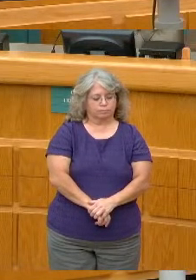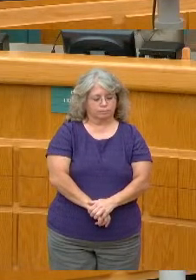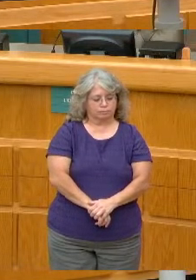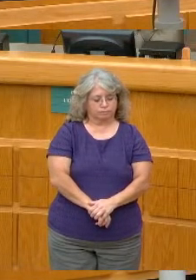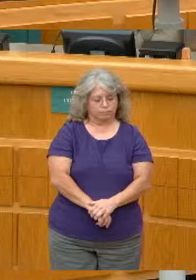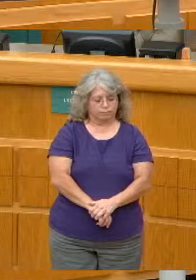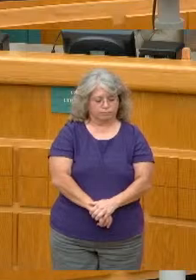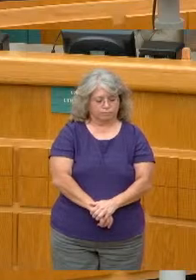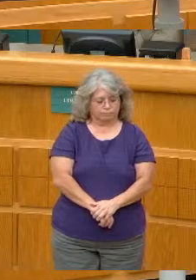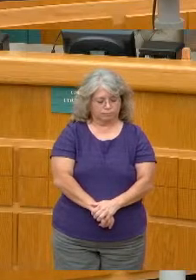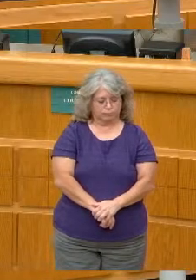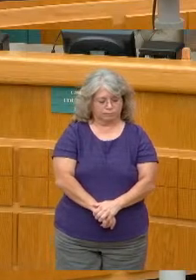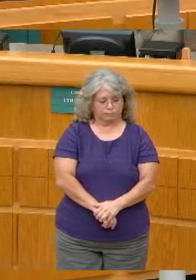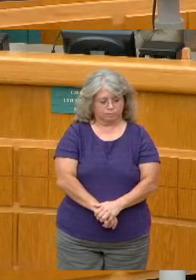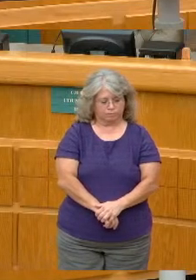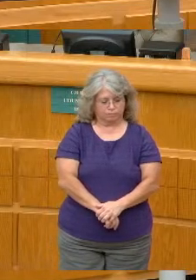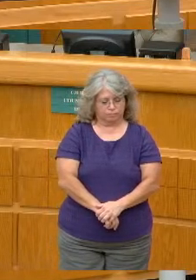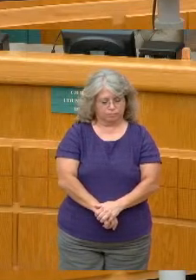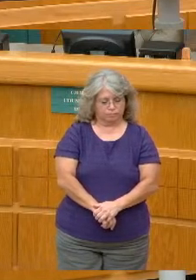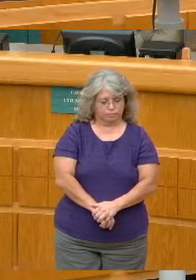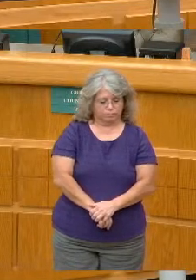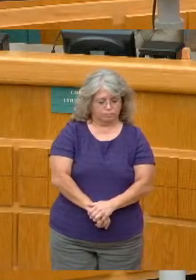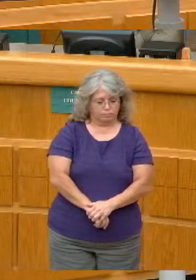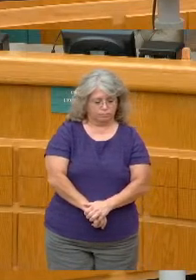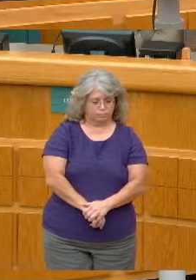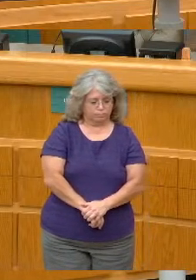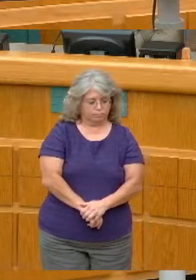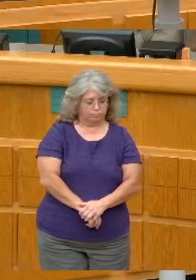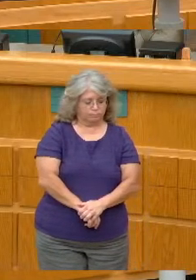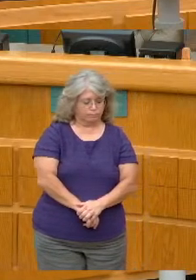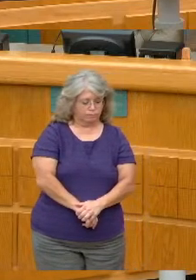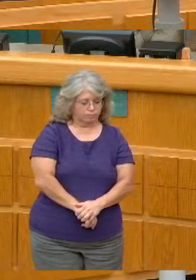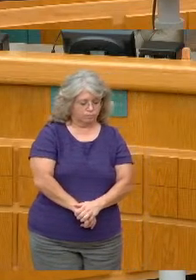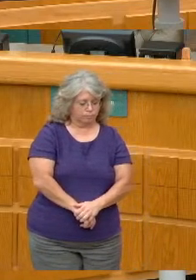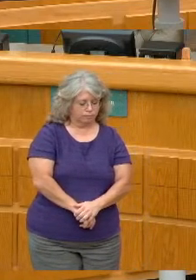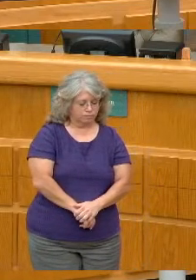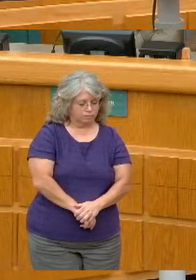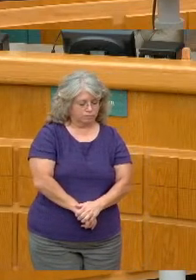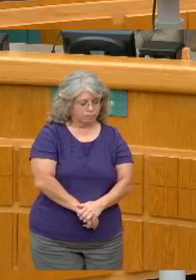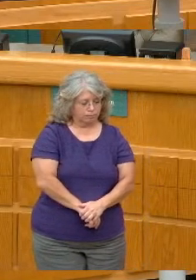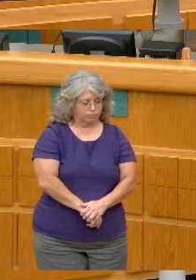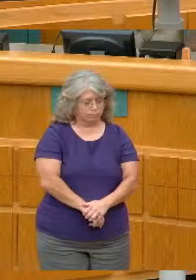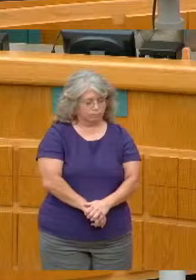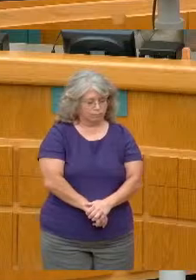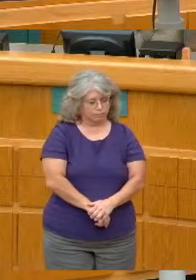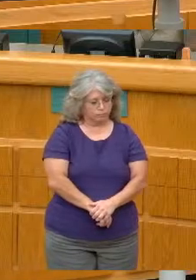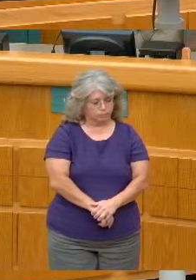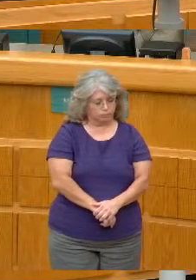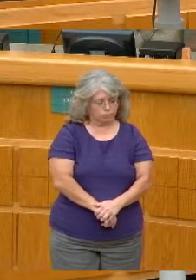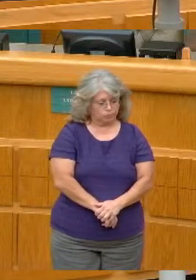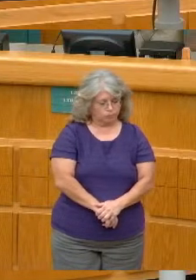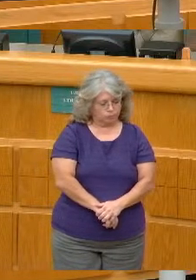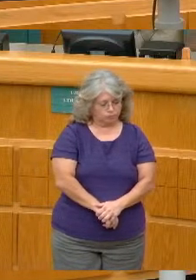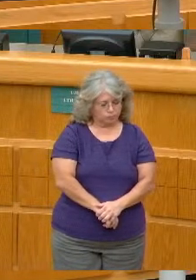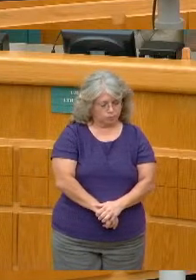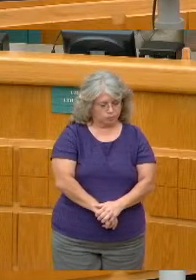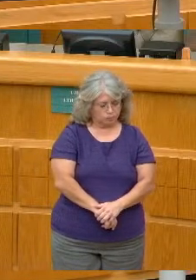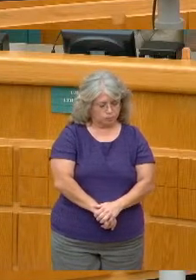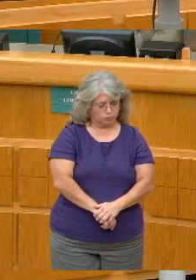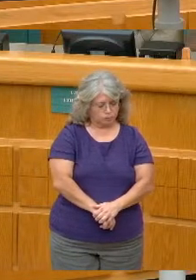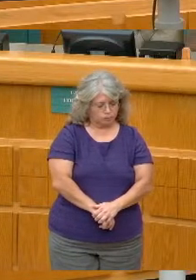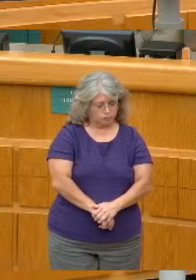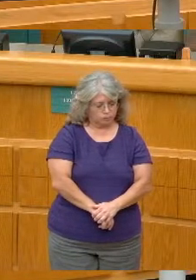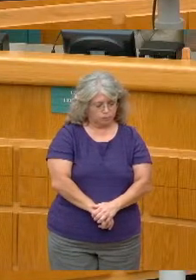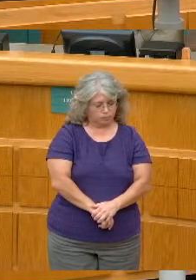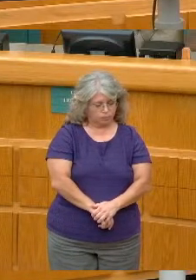momento no se requiere para los estudiantes inscritos en los grados de kindergarten al grado número 12. La vacuna COVID-19